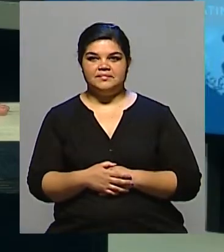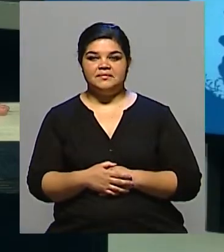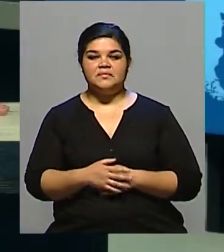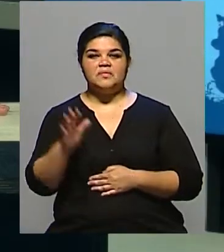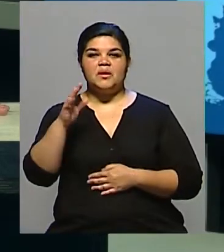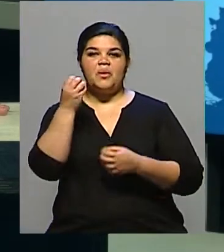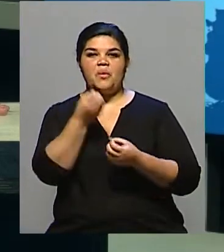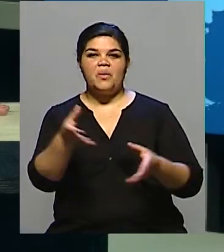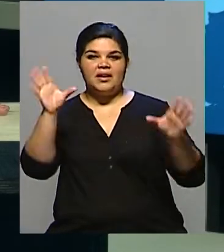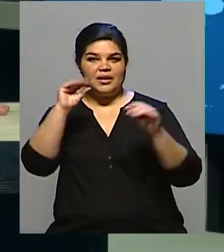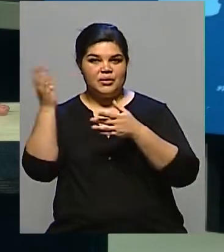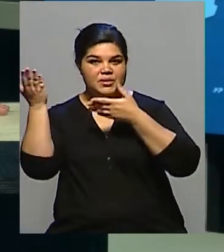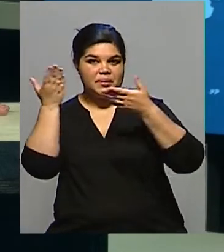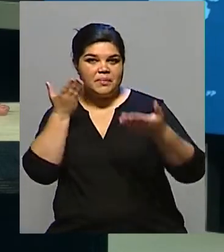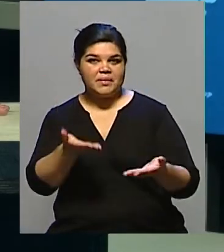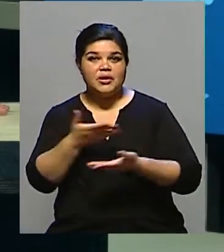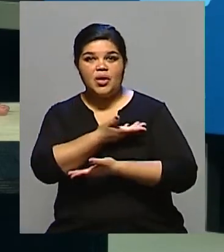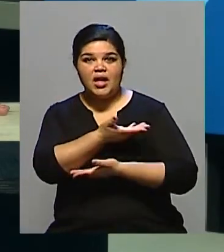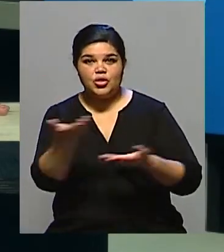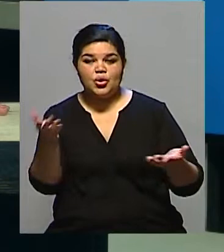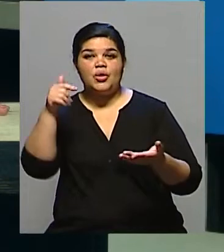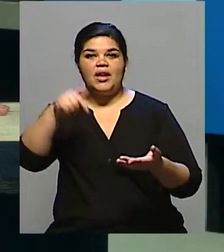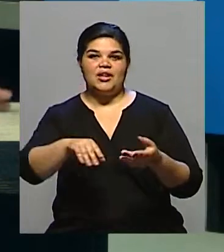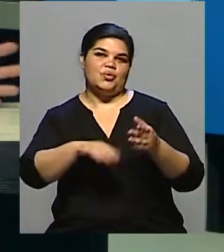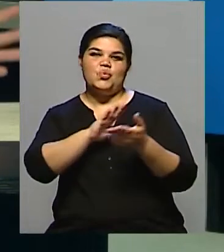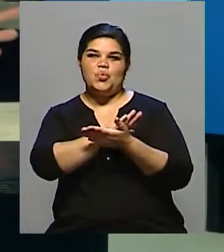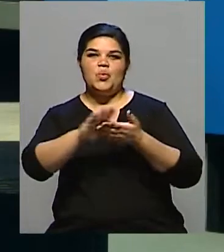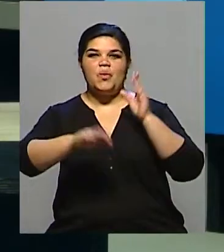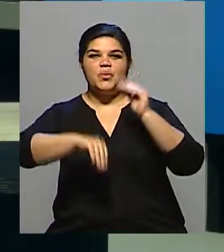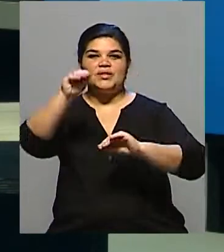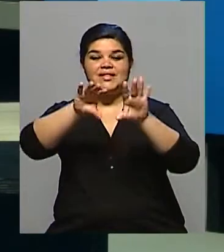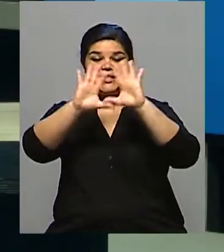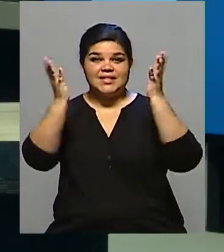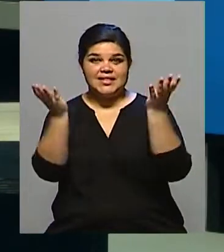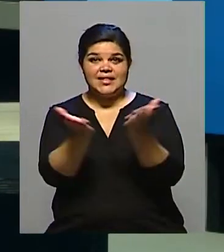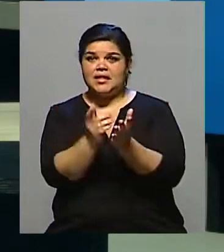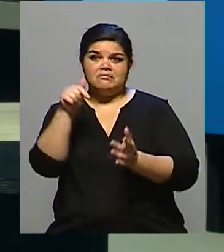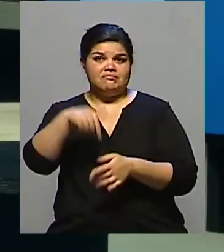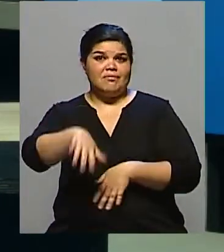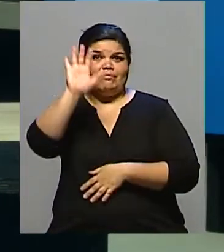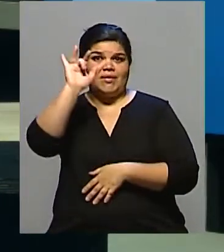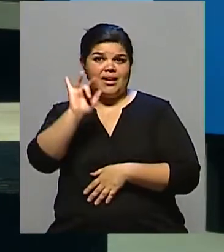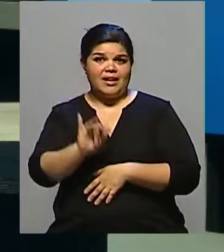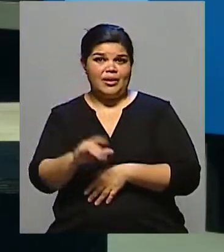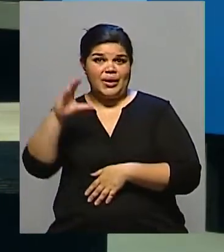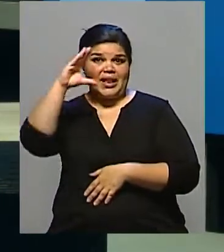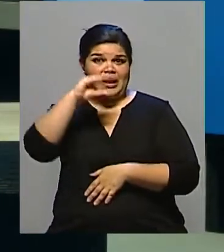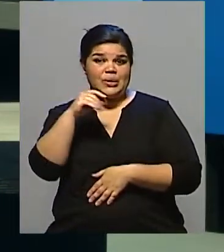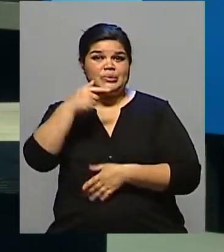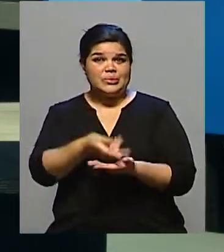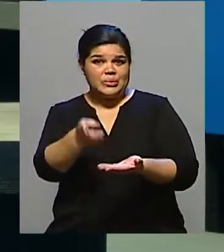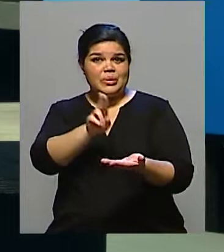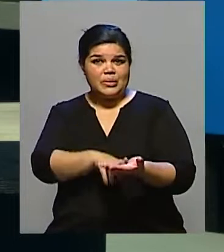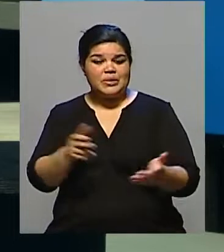¿Qué tal? Muy buenas noches, bienvenidas, bienvenidos a esta nueva edición de Chat Internacional. Aquí estamos como cada miércoles por la noche para analizar lo que